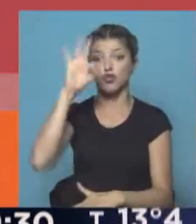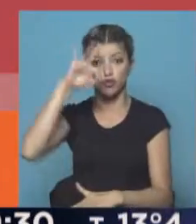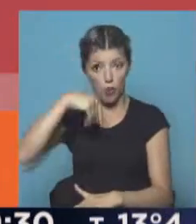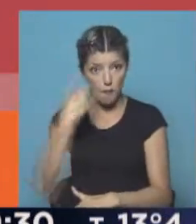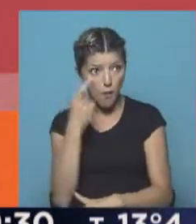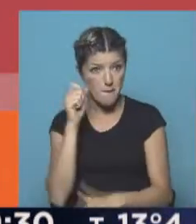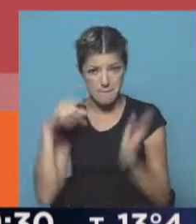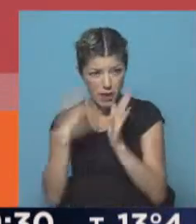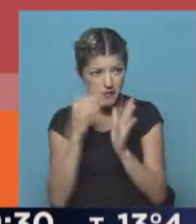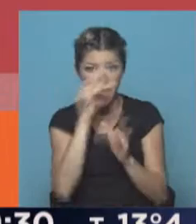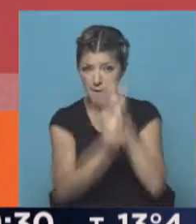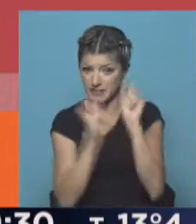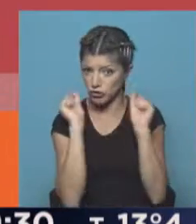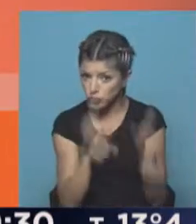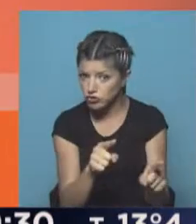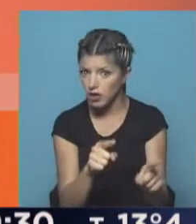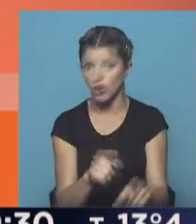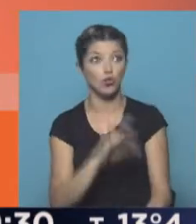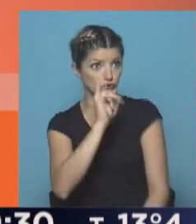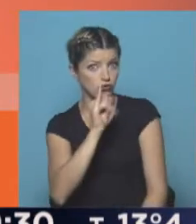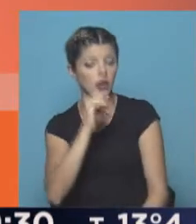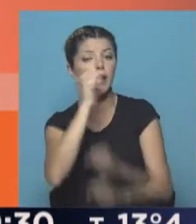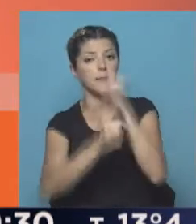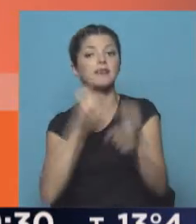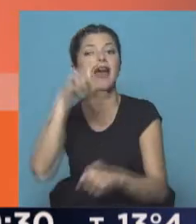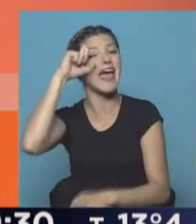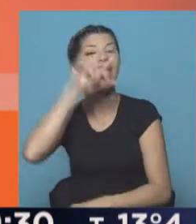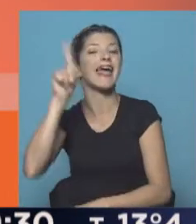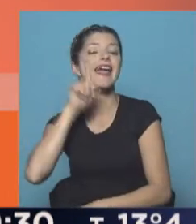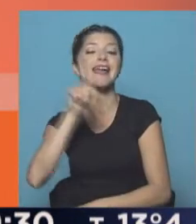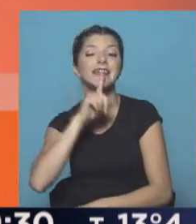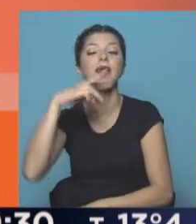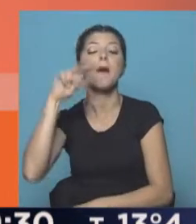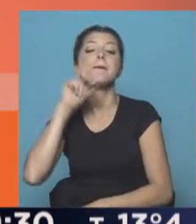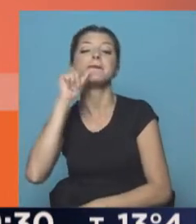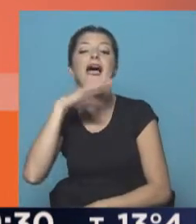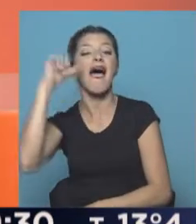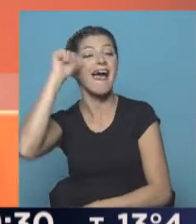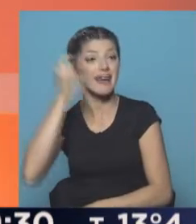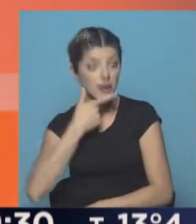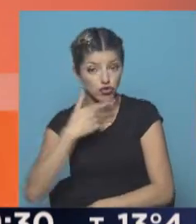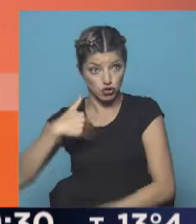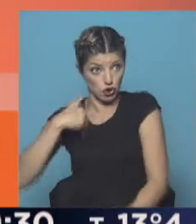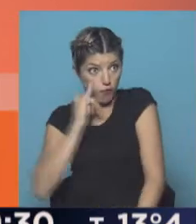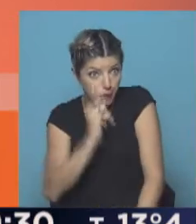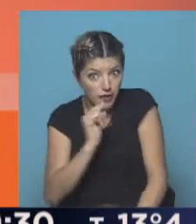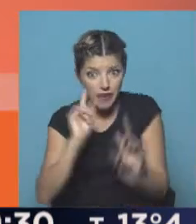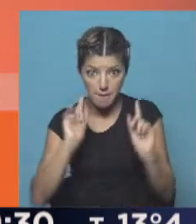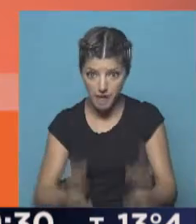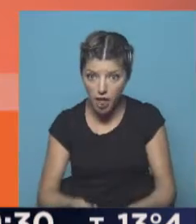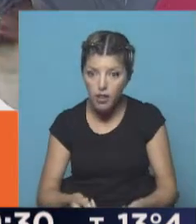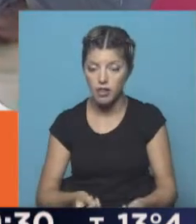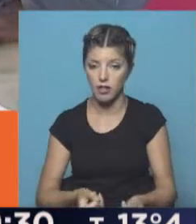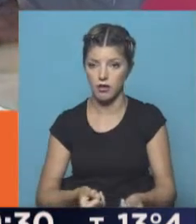a una empresa de su entorno. Sí, la empresa Elite Viaje, la cual yo fui una de las denunciantes. Yo denuncié de todas estas que